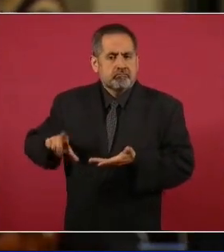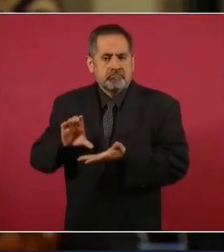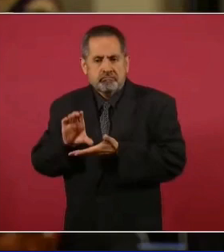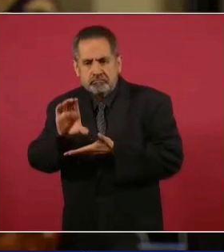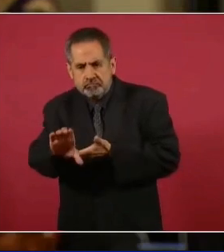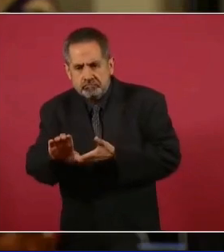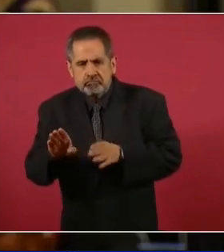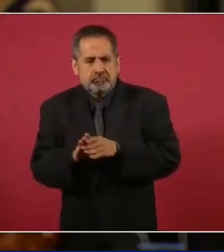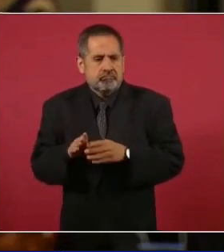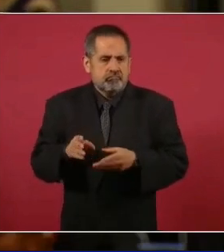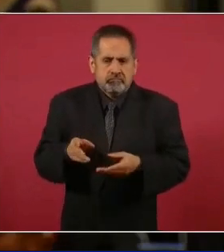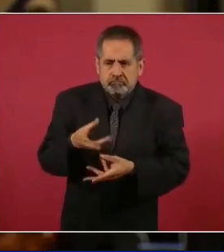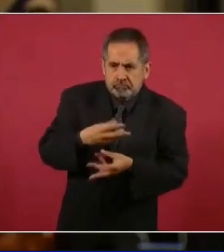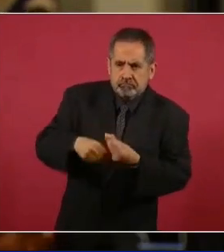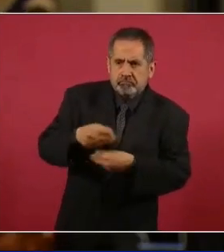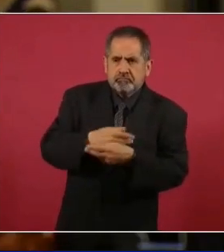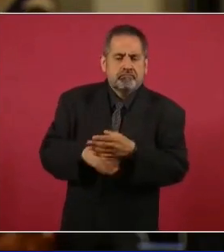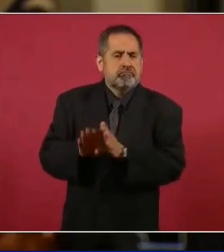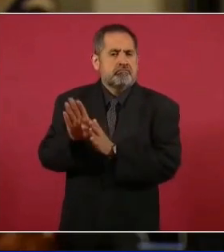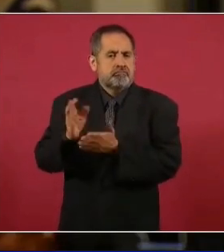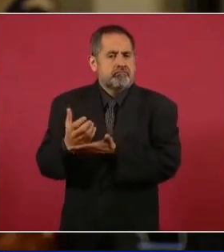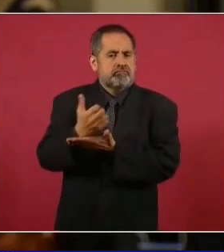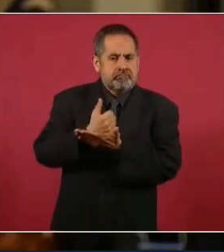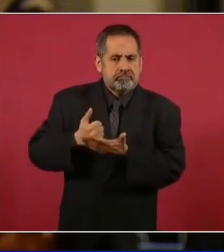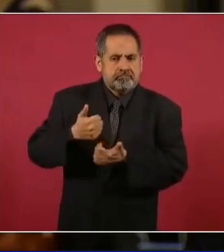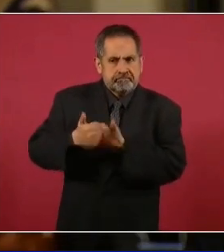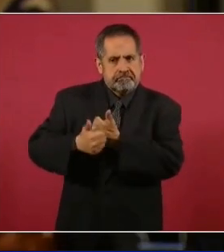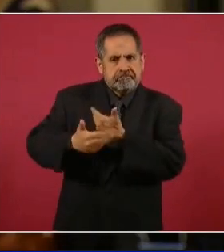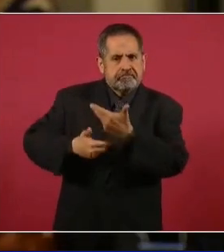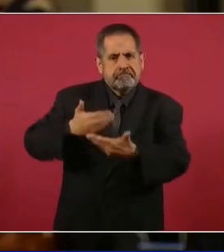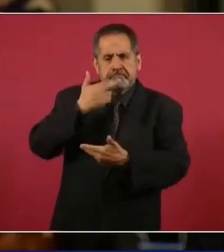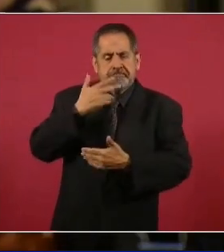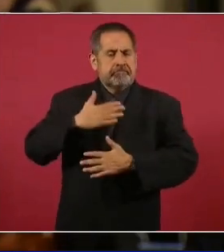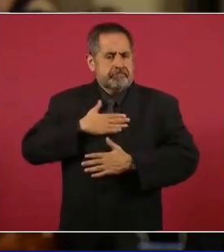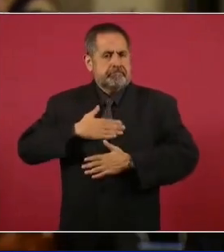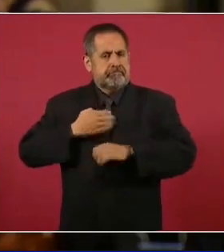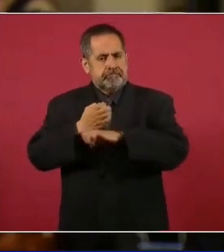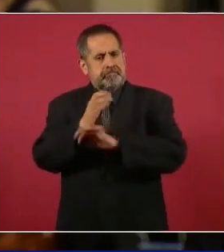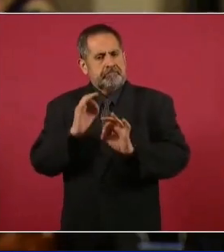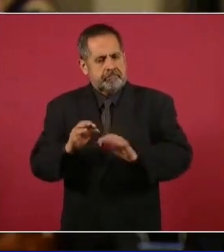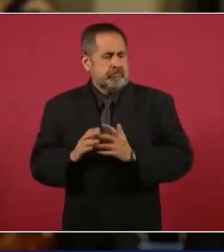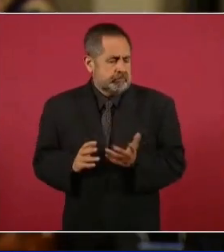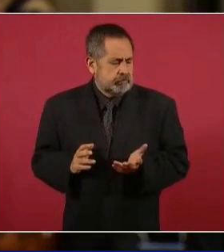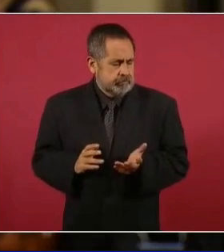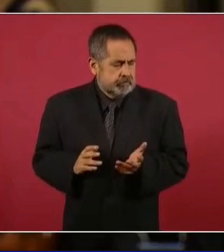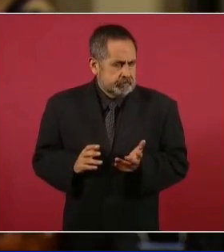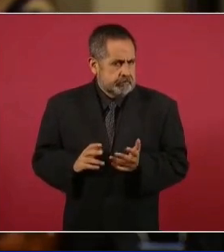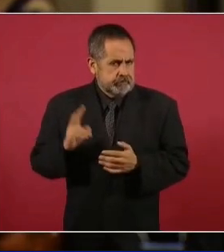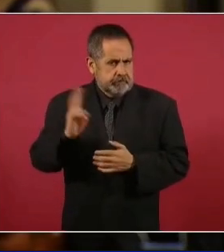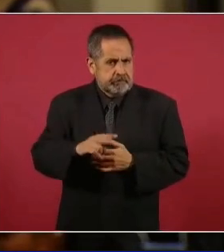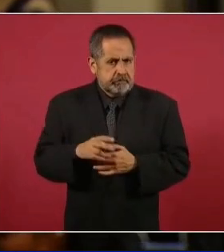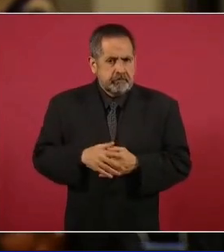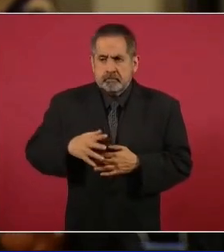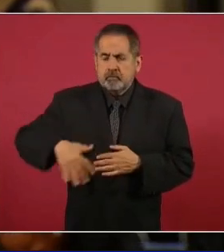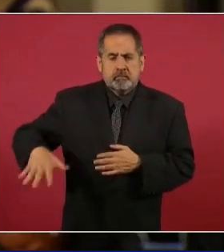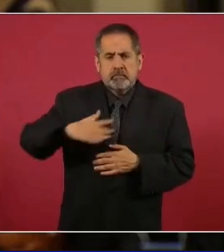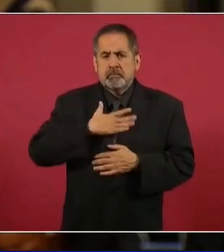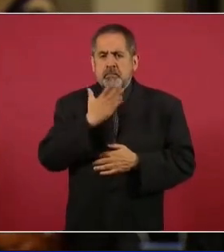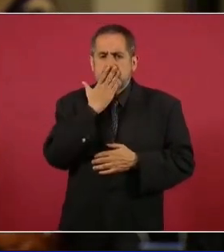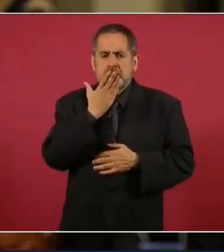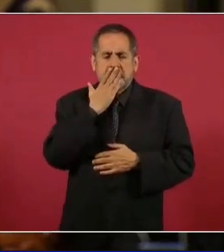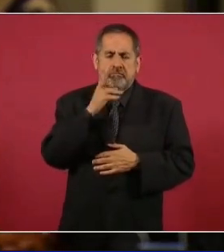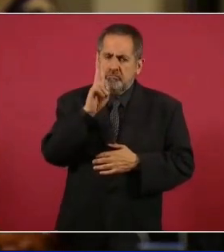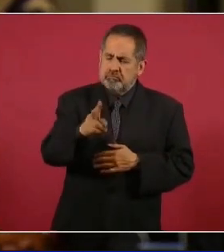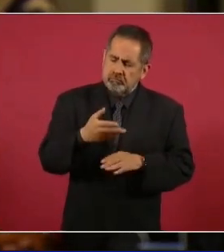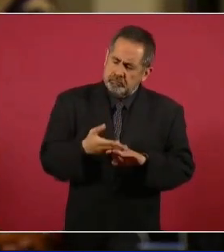se han impulsado, por ejemplo, para recuperar la competitividad de mi estado. Mentiría si no le dijera que los sonorenses estamos realmente